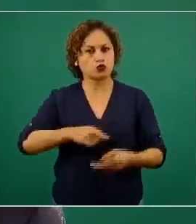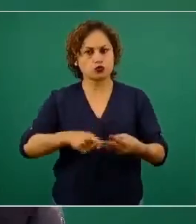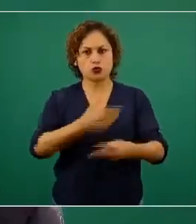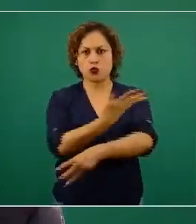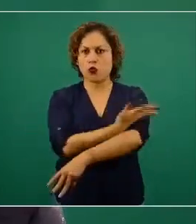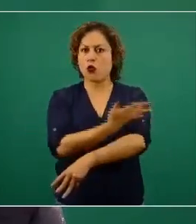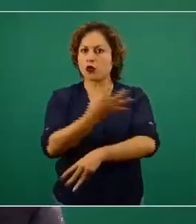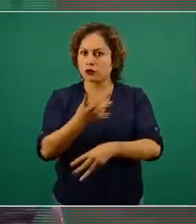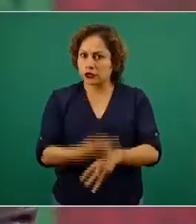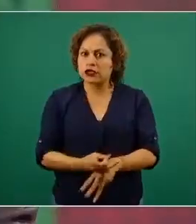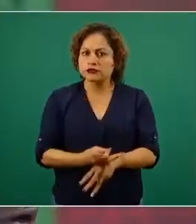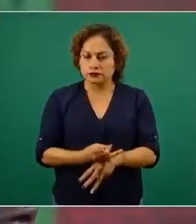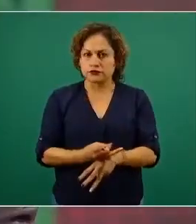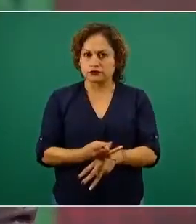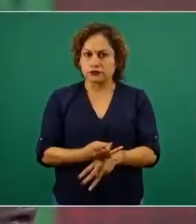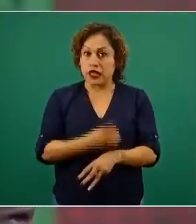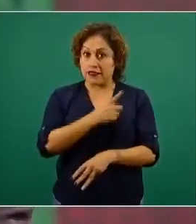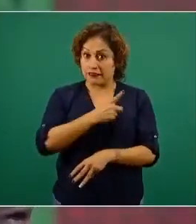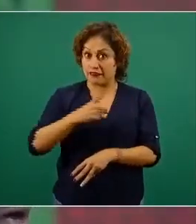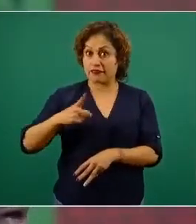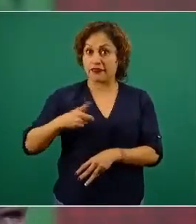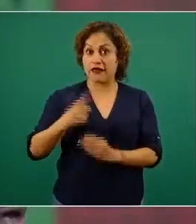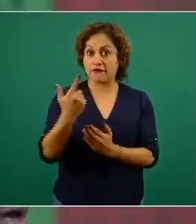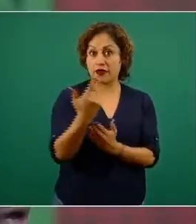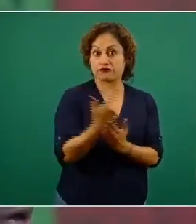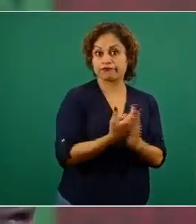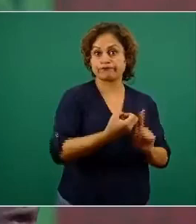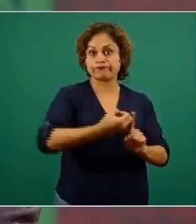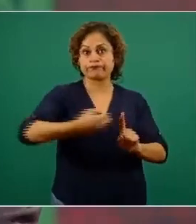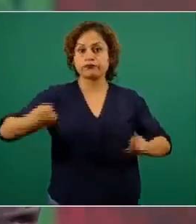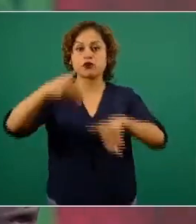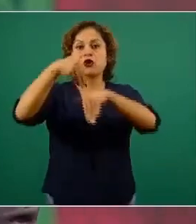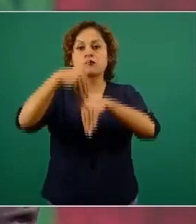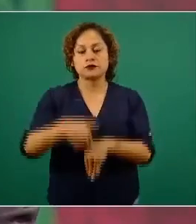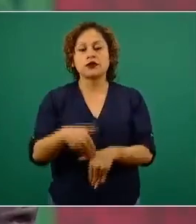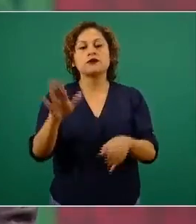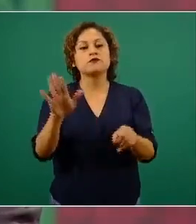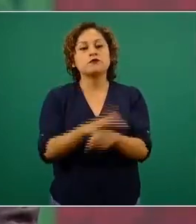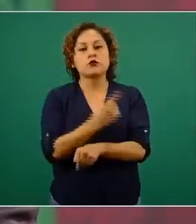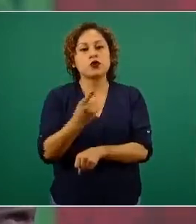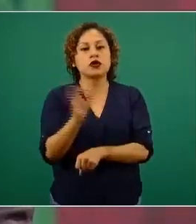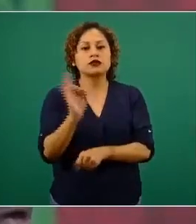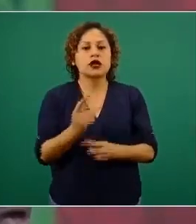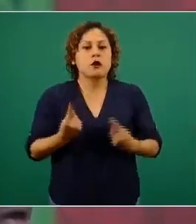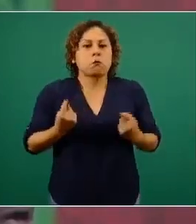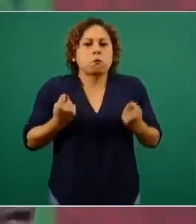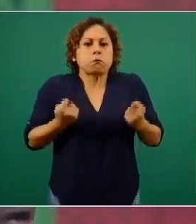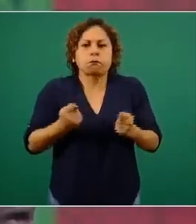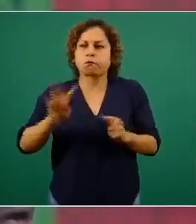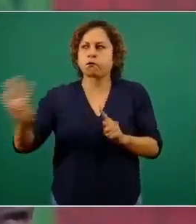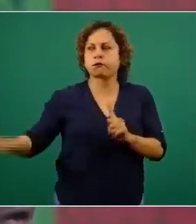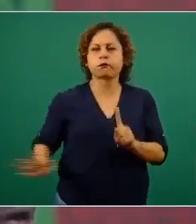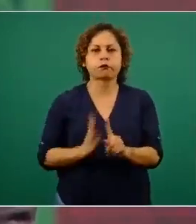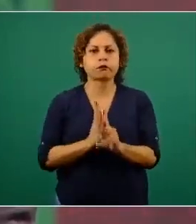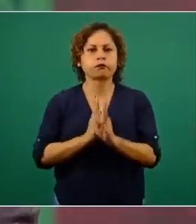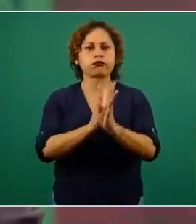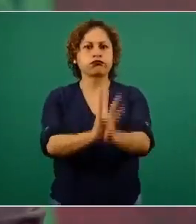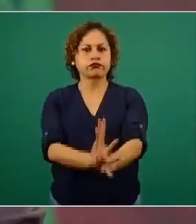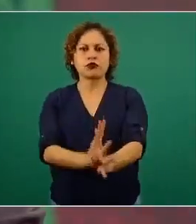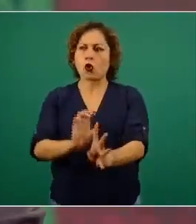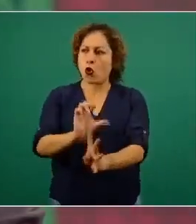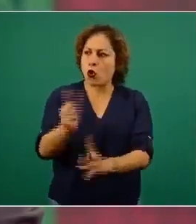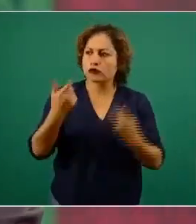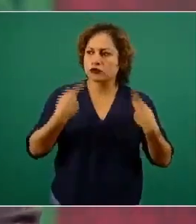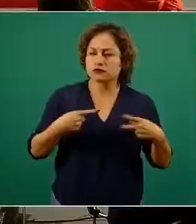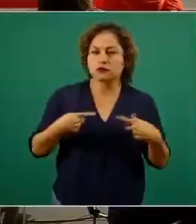honestidad. Nadie debe saltarse la fila porque le está deprivando de oportunidad a alguien que sí está contemplado se vacune